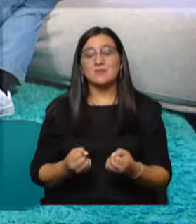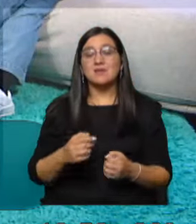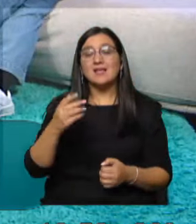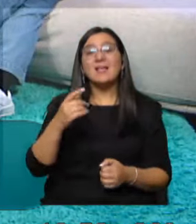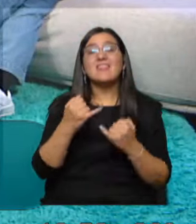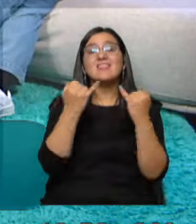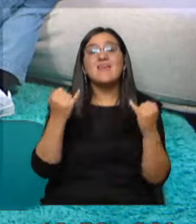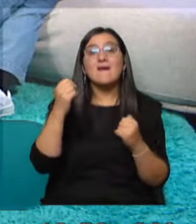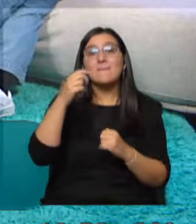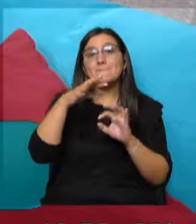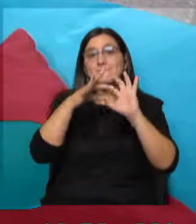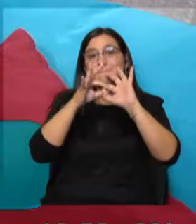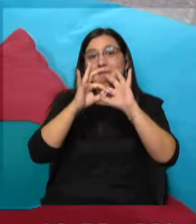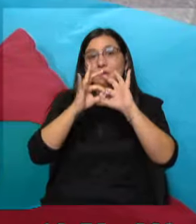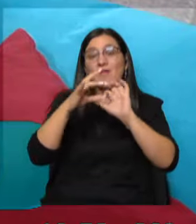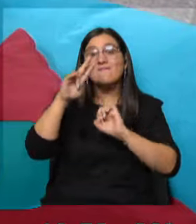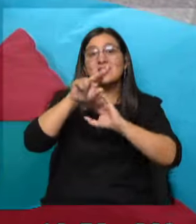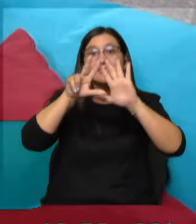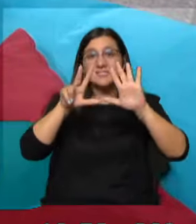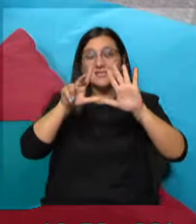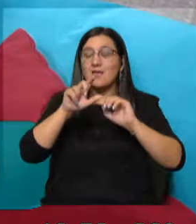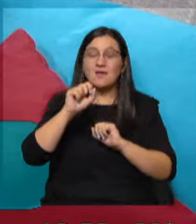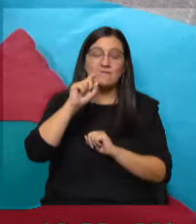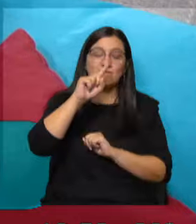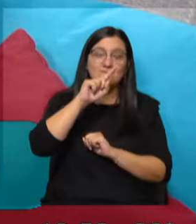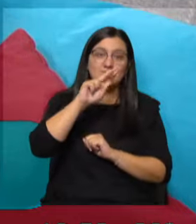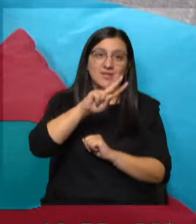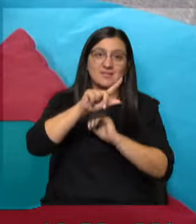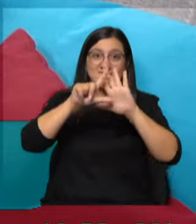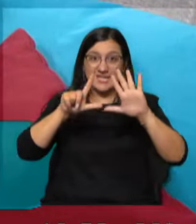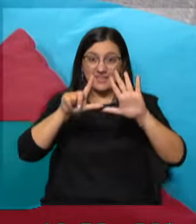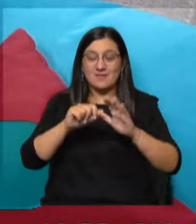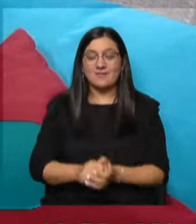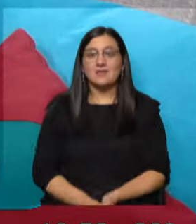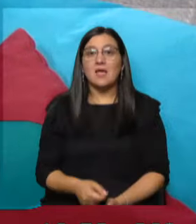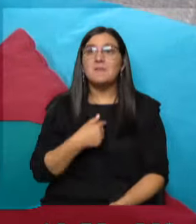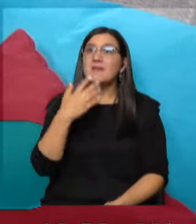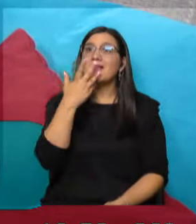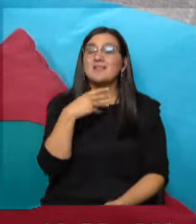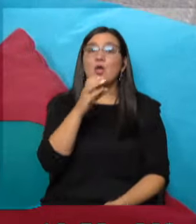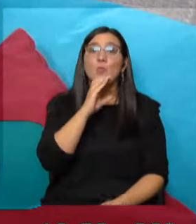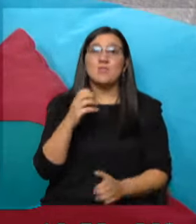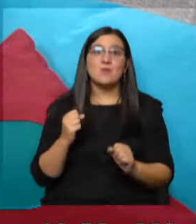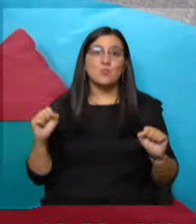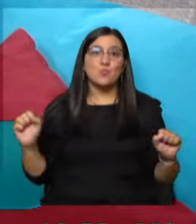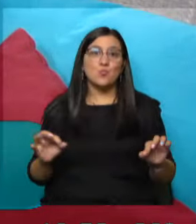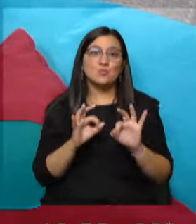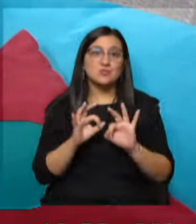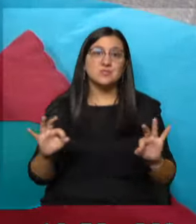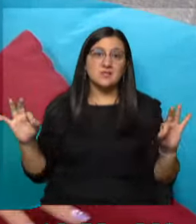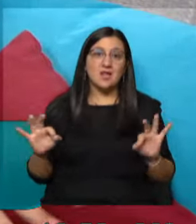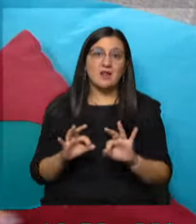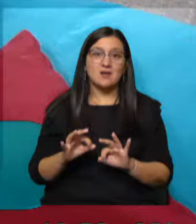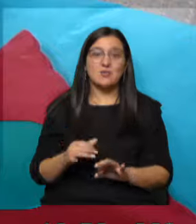El 27, miércoles 27. Porque a mí soy fan también mucho de la comedia musical, ¿no? Y como que podés hacer otras cosas cuando